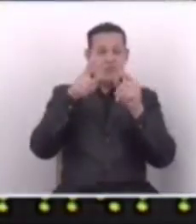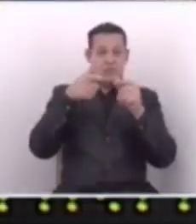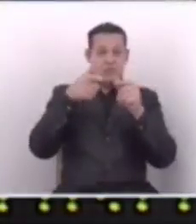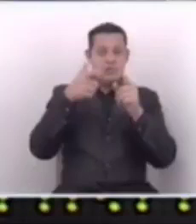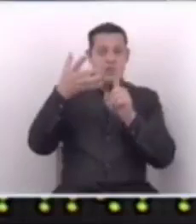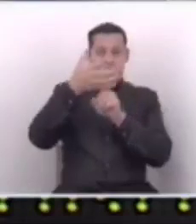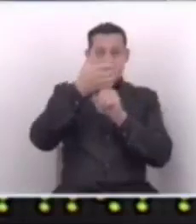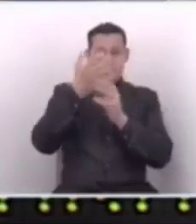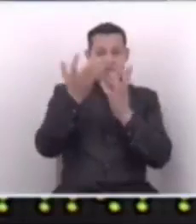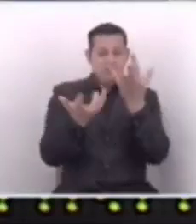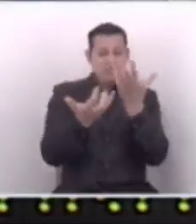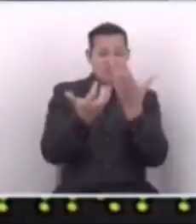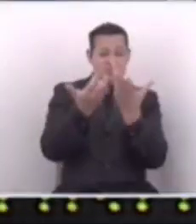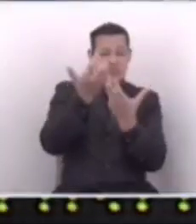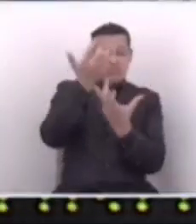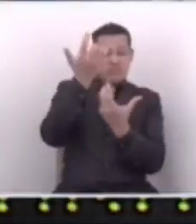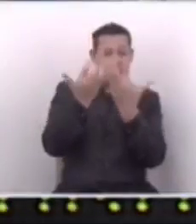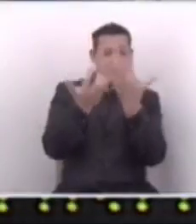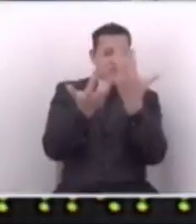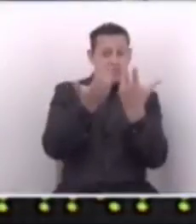Y mientras se quemaban a fuego lento,